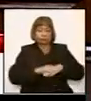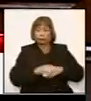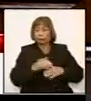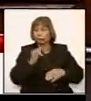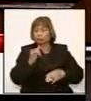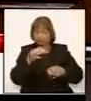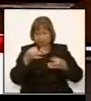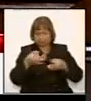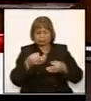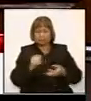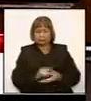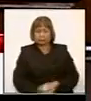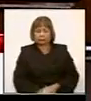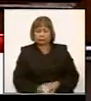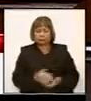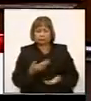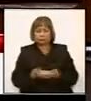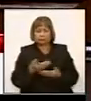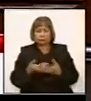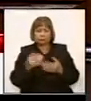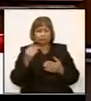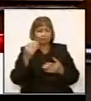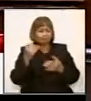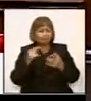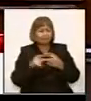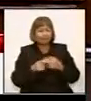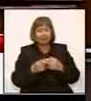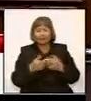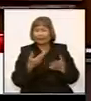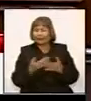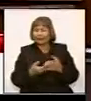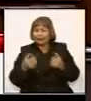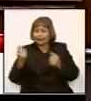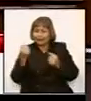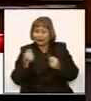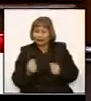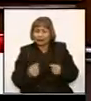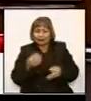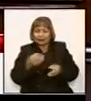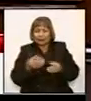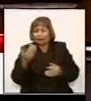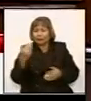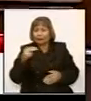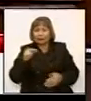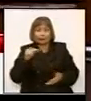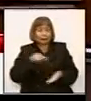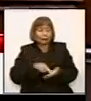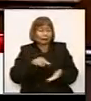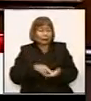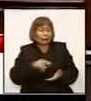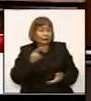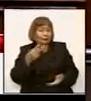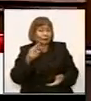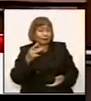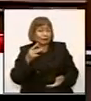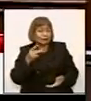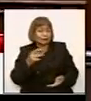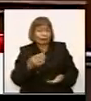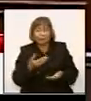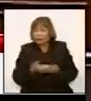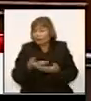y ciertamente también se trata de una iniciativa presentada por el Poder Ejecutivo en noviembre del 2018 y que